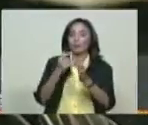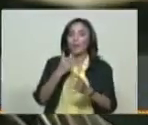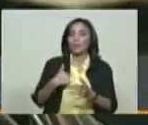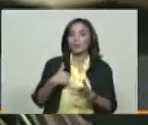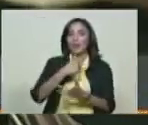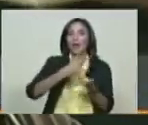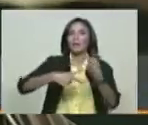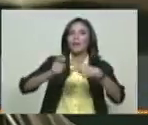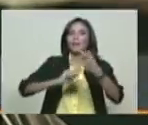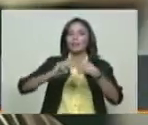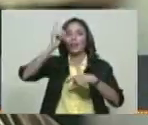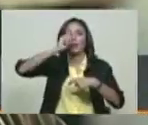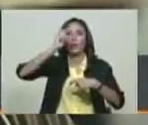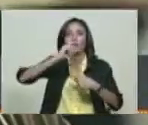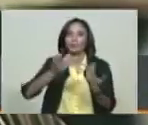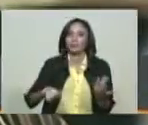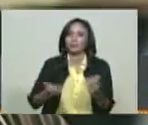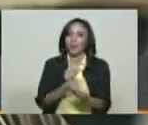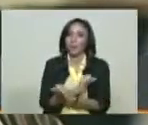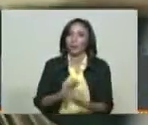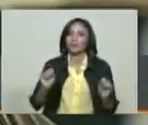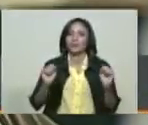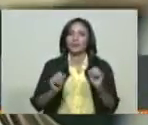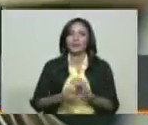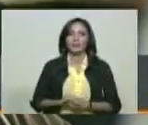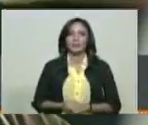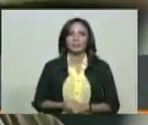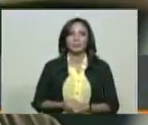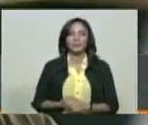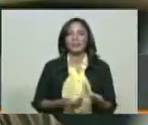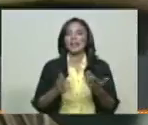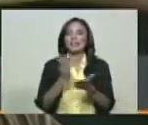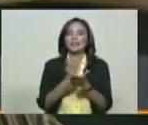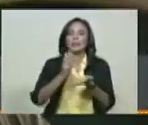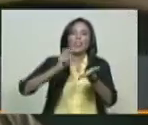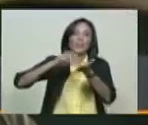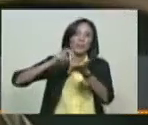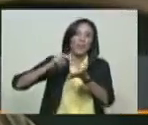qué te parece a fernando siempre indisciplinado